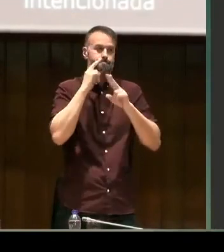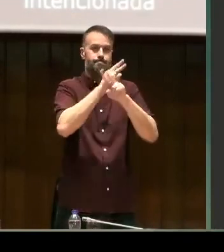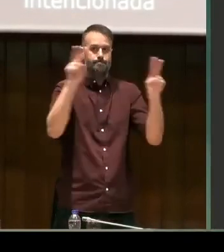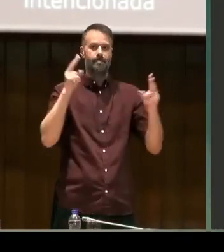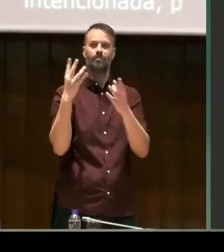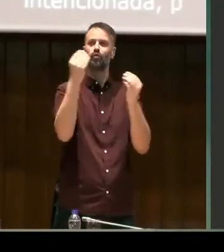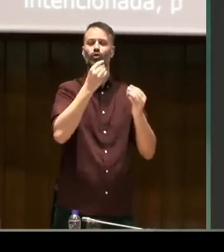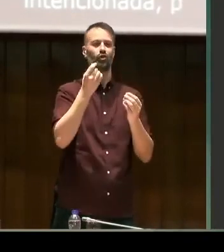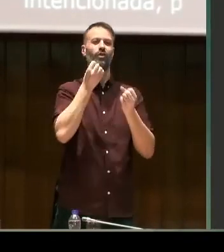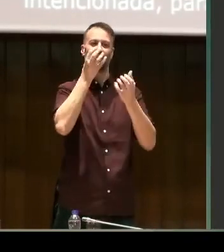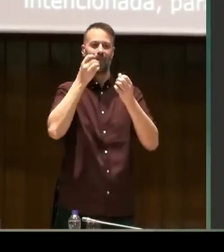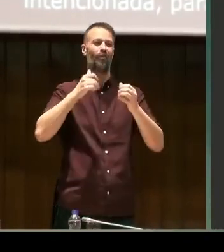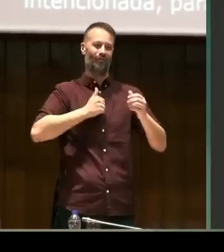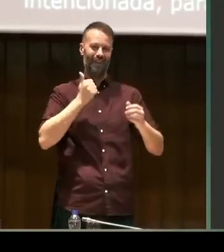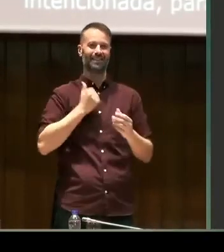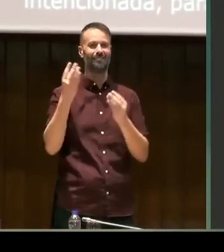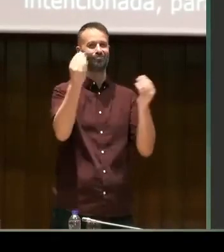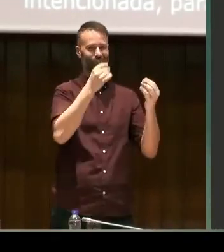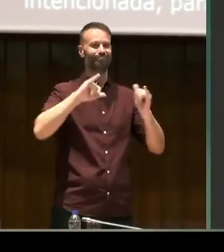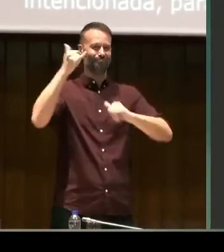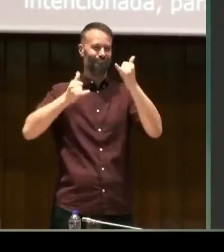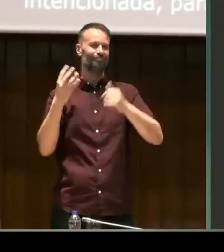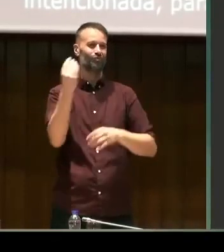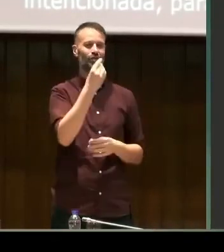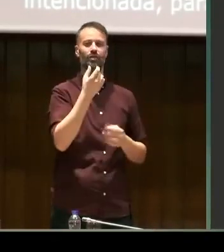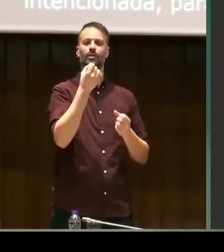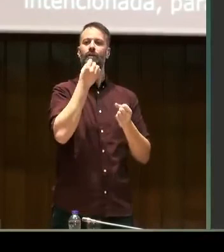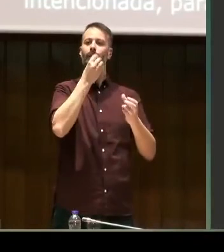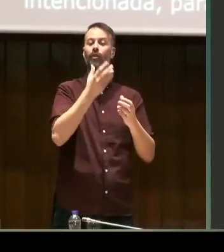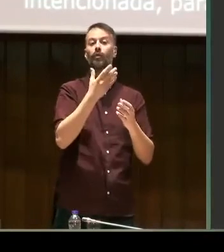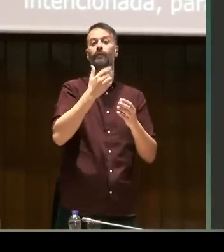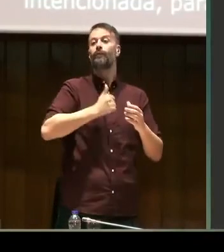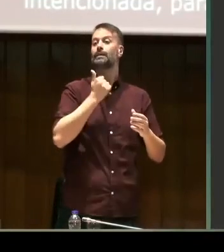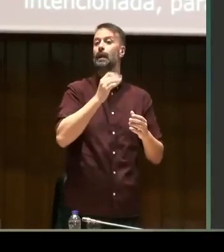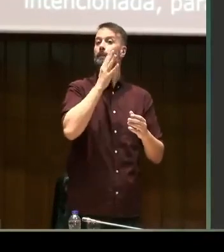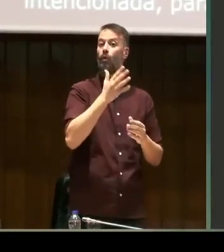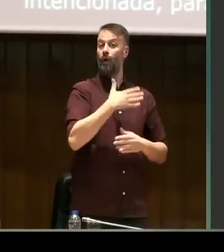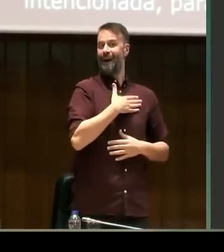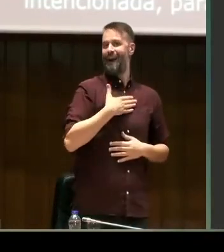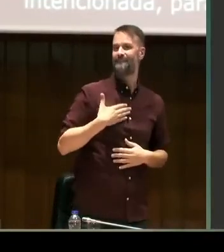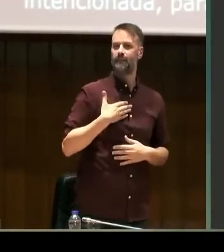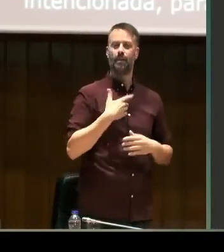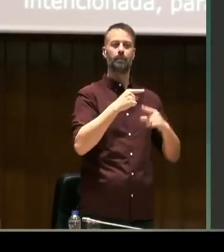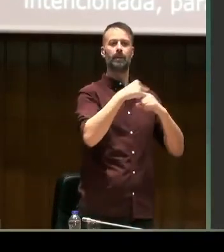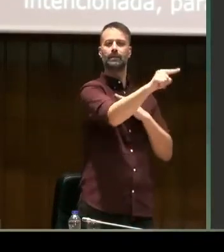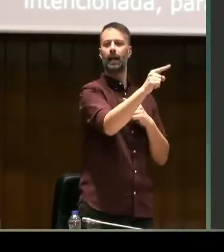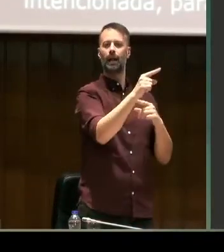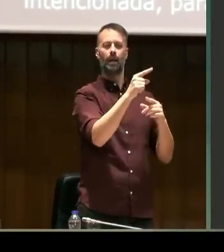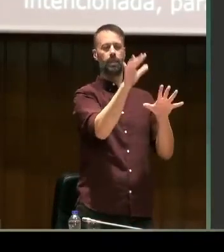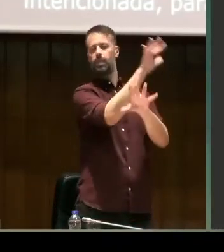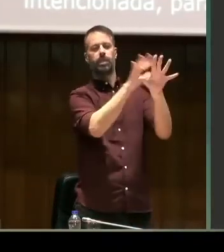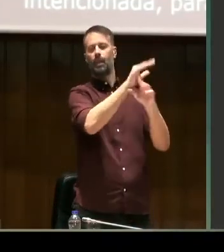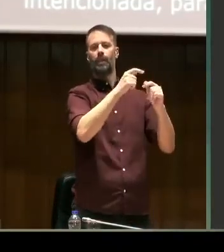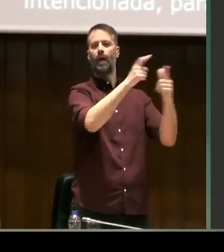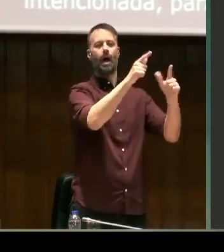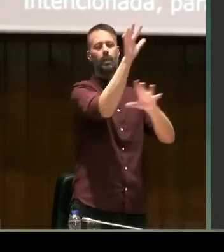nos podemos ver afectadas y también las lenguas de signos por estas desinformaciones. Y de hecho, así sucede. Pero como